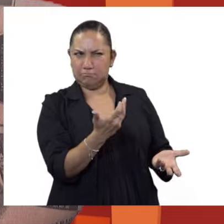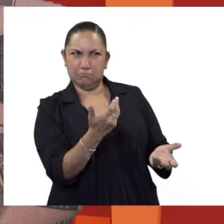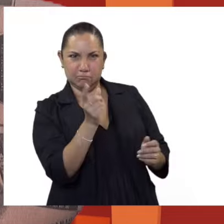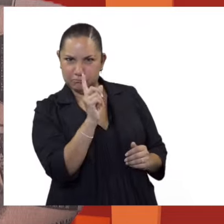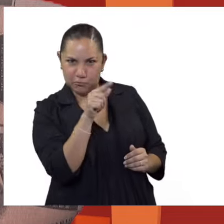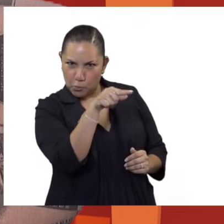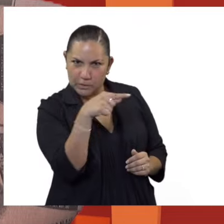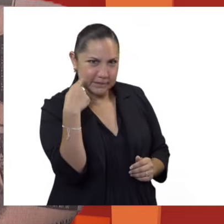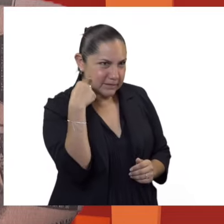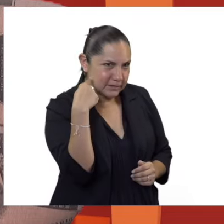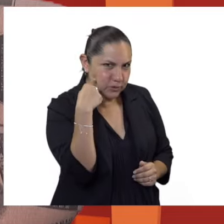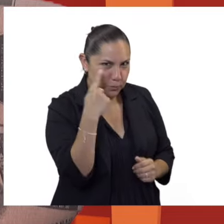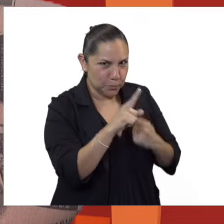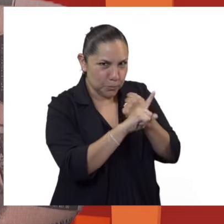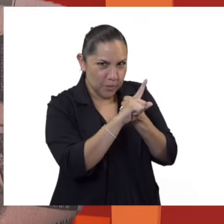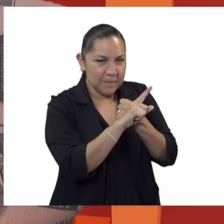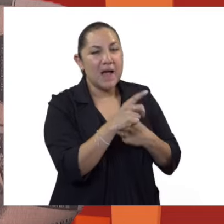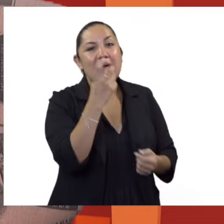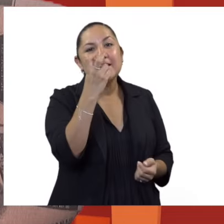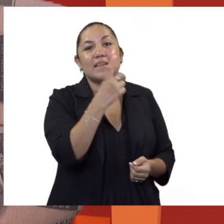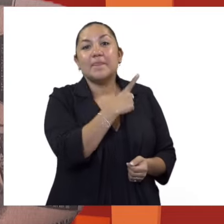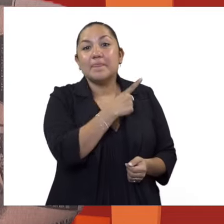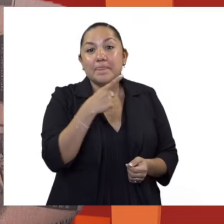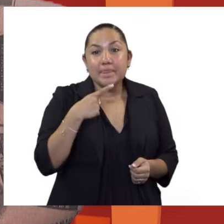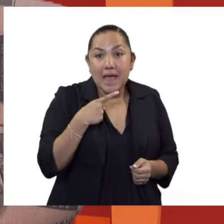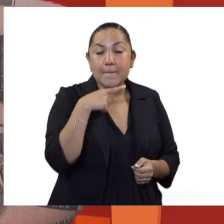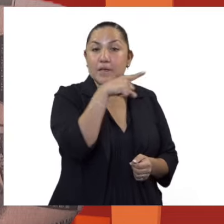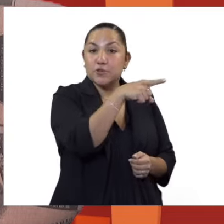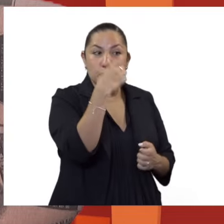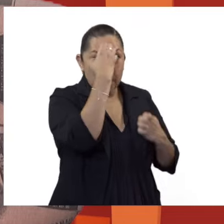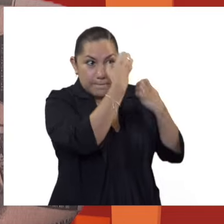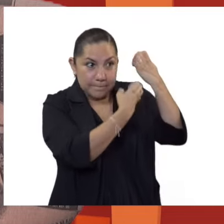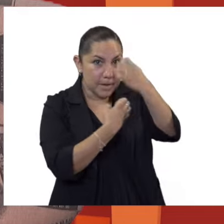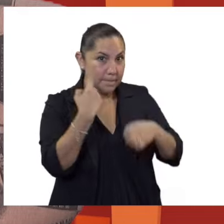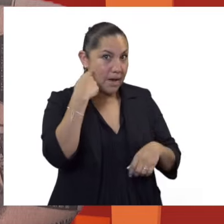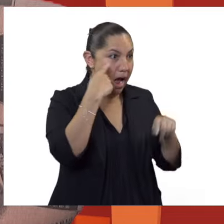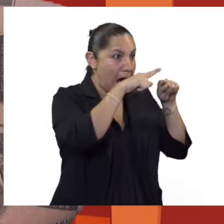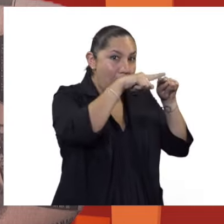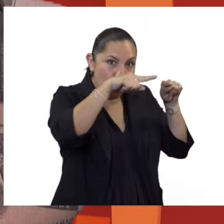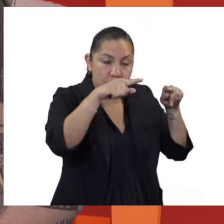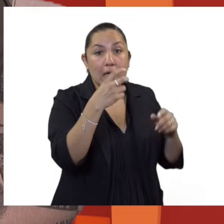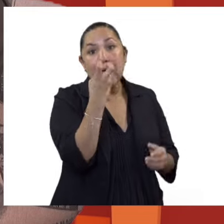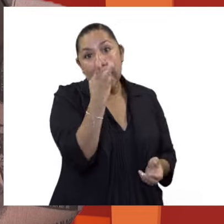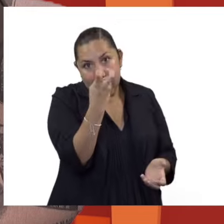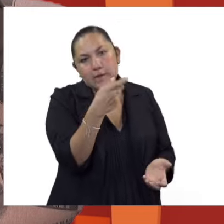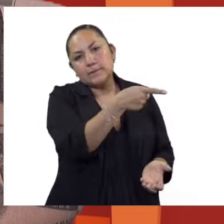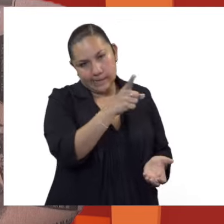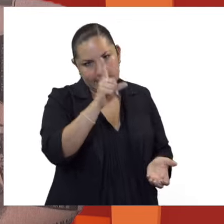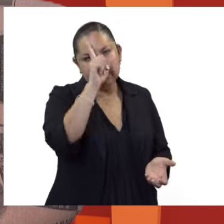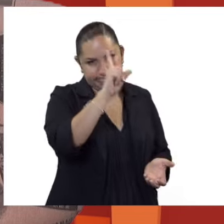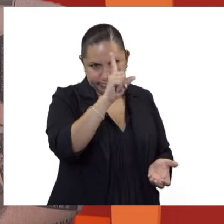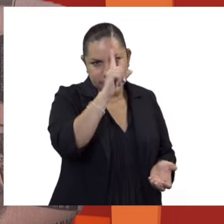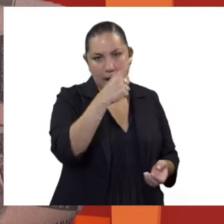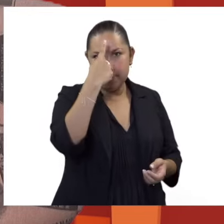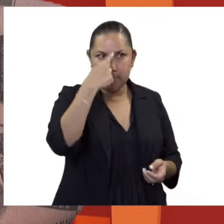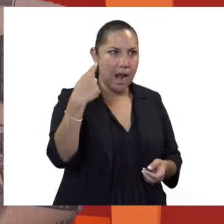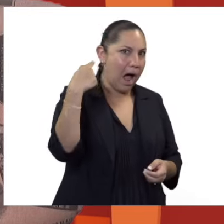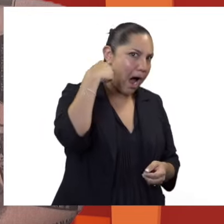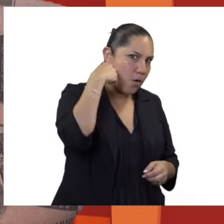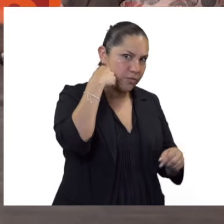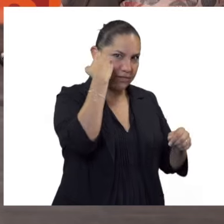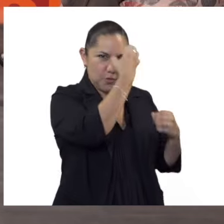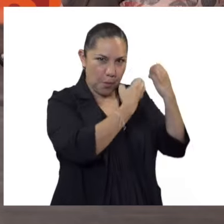no este y quizás ahí dependiendo la quizás se haga lo que se llama una audiometría que también esto es